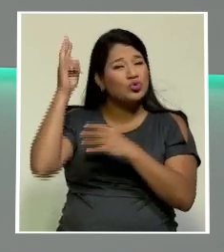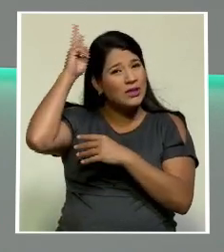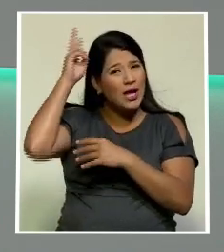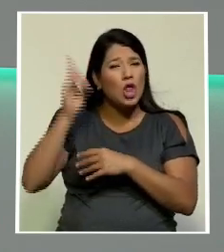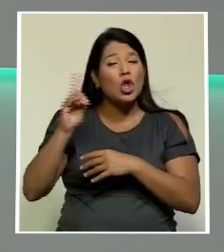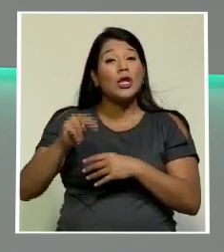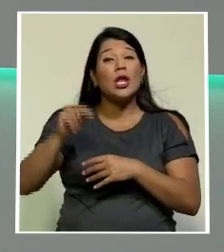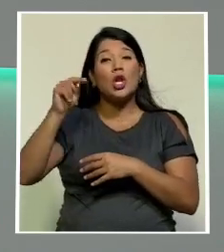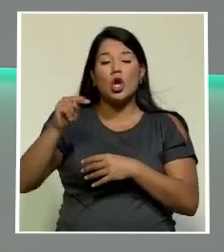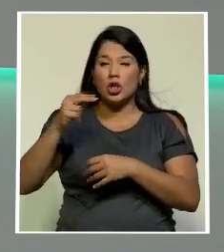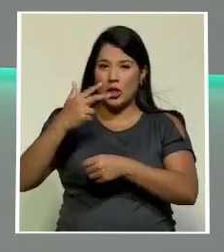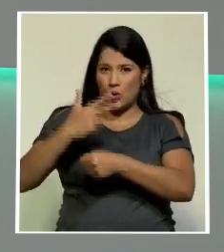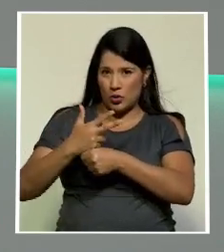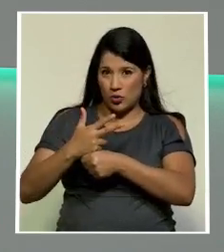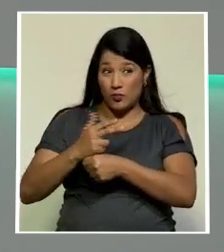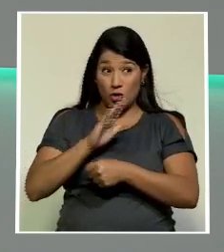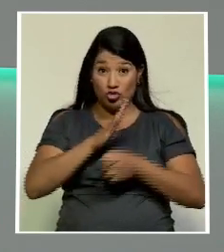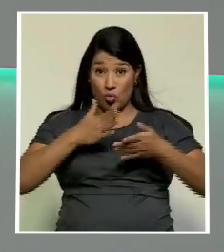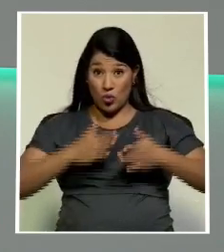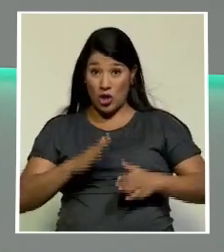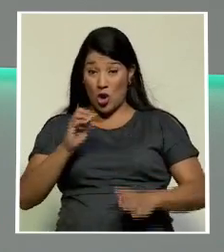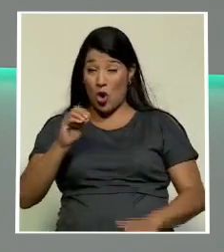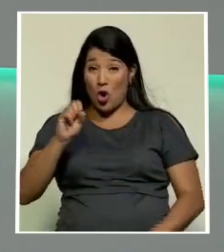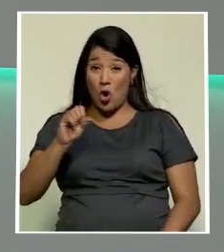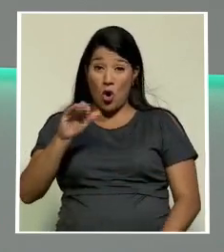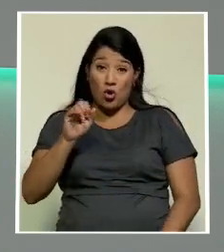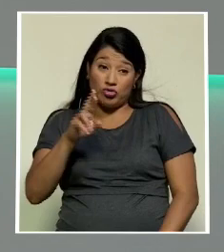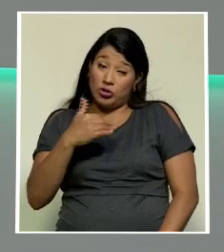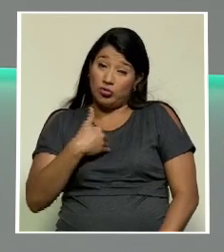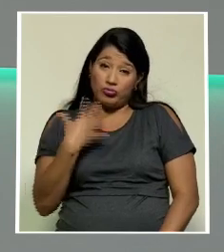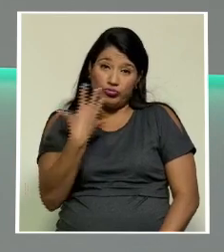Algunos, como su hijo Óscar, no tuvieron otra opción que emigrar.